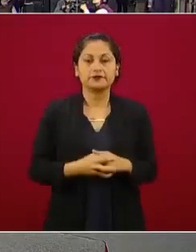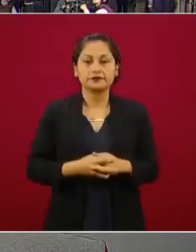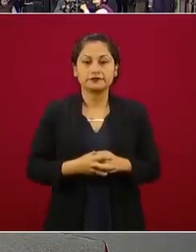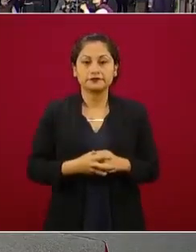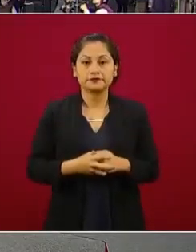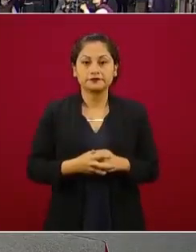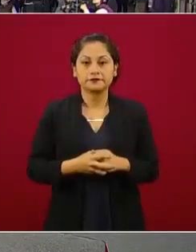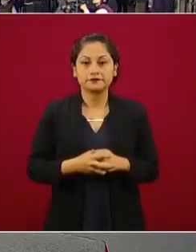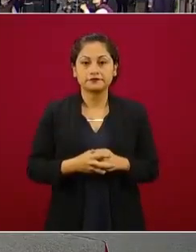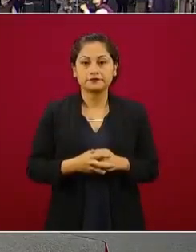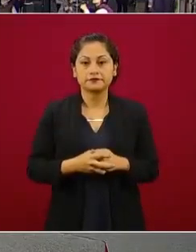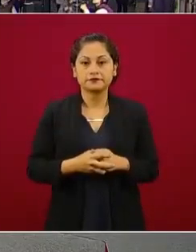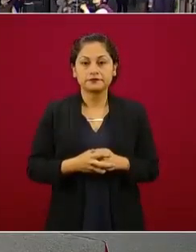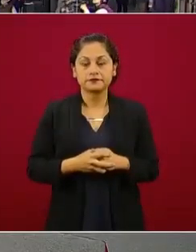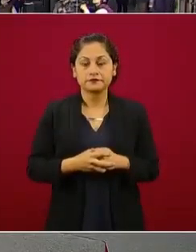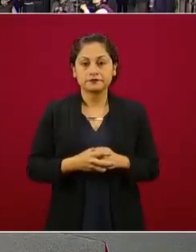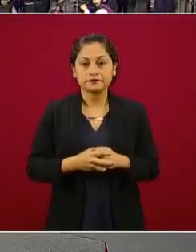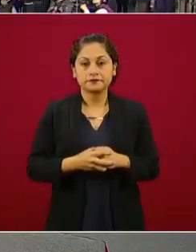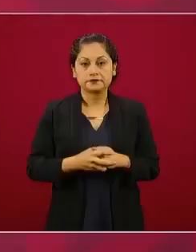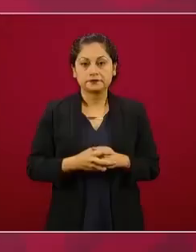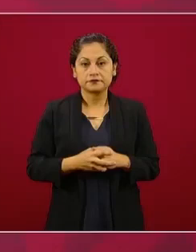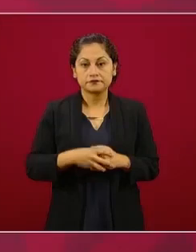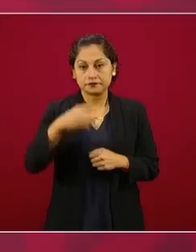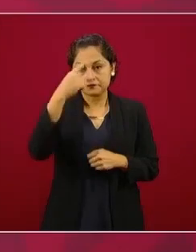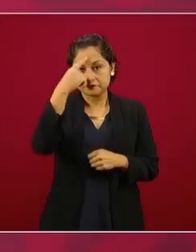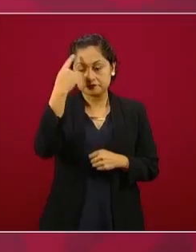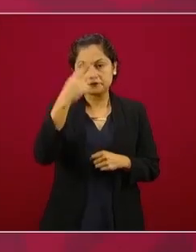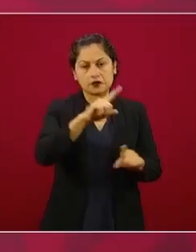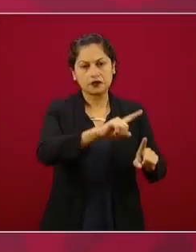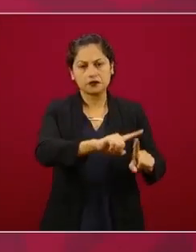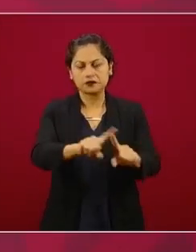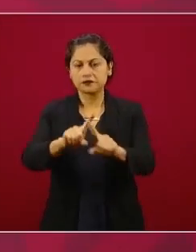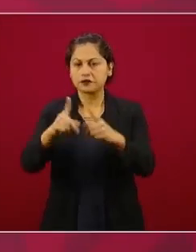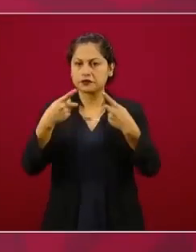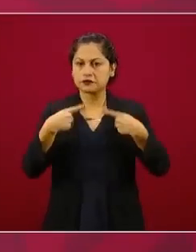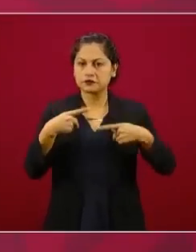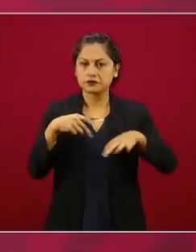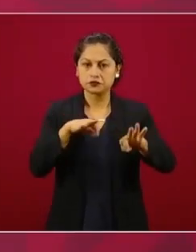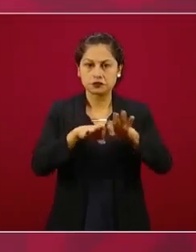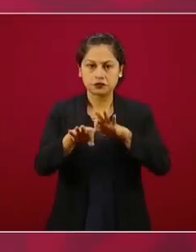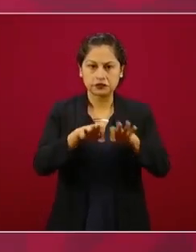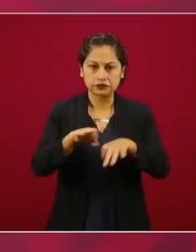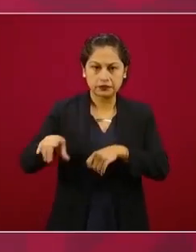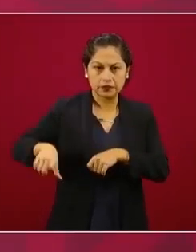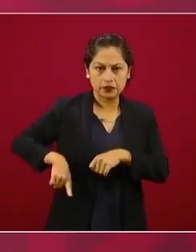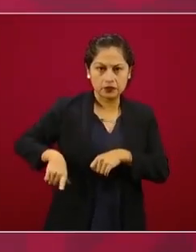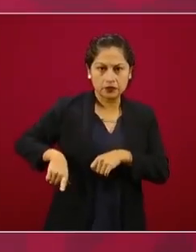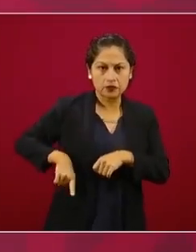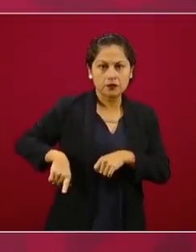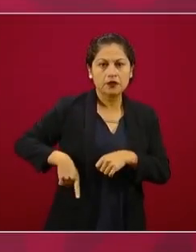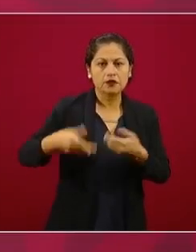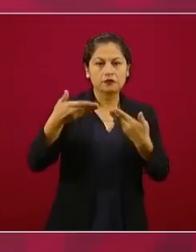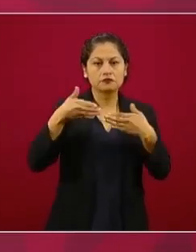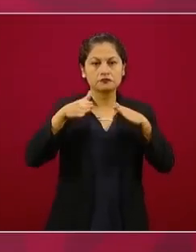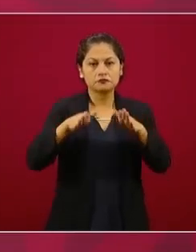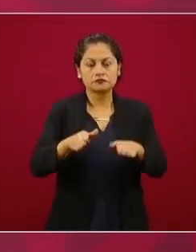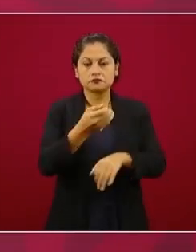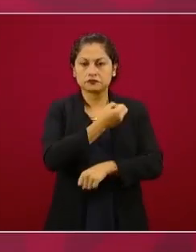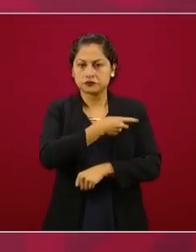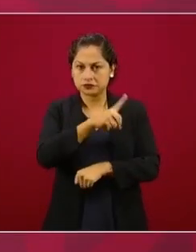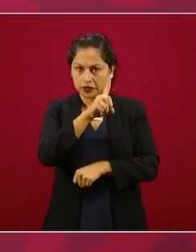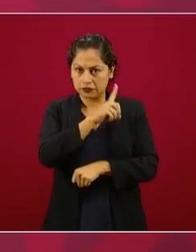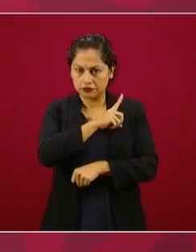a todos los servidores públicos del sector salud por